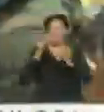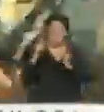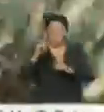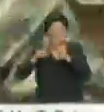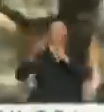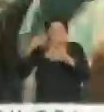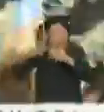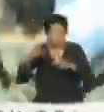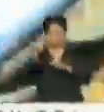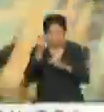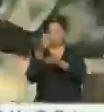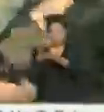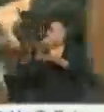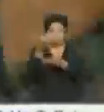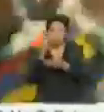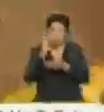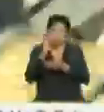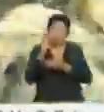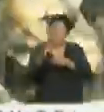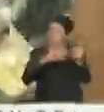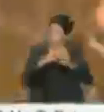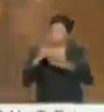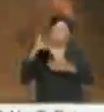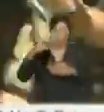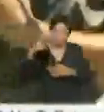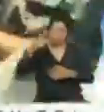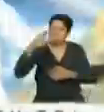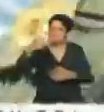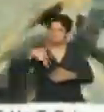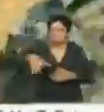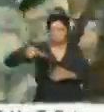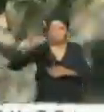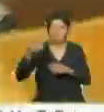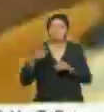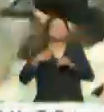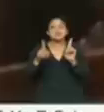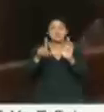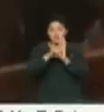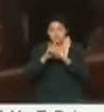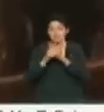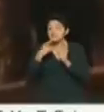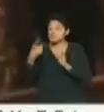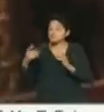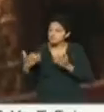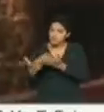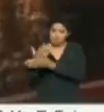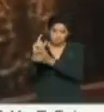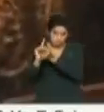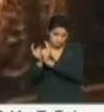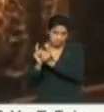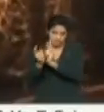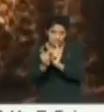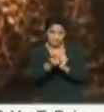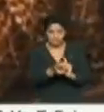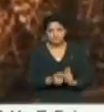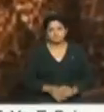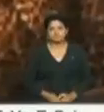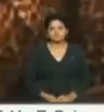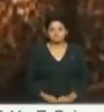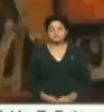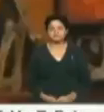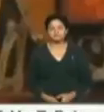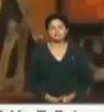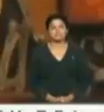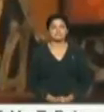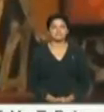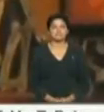pensiones las van a seguir manteniendo. Y la normativa aplica para quienes entren al régimen después de que se apruebe la ley. Cristina